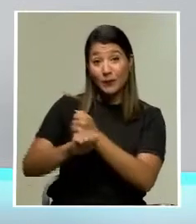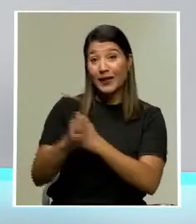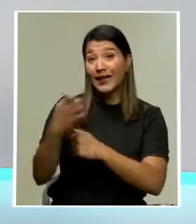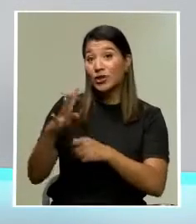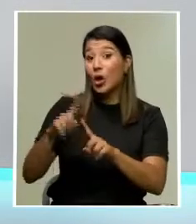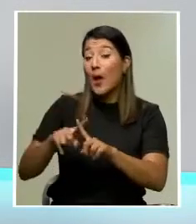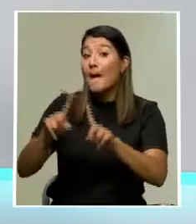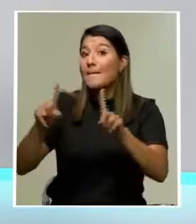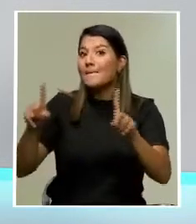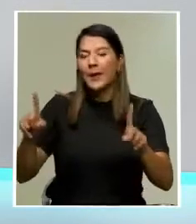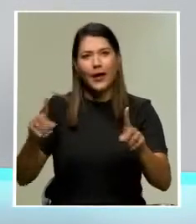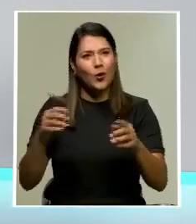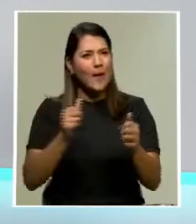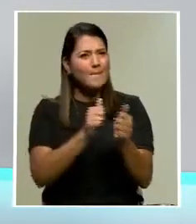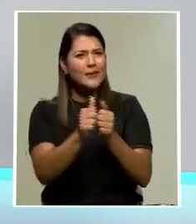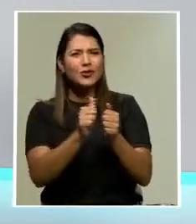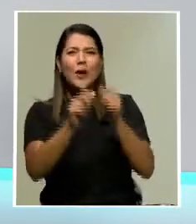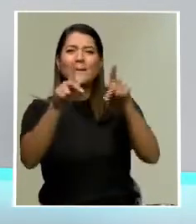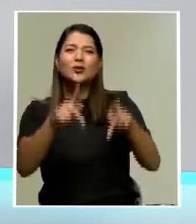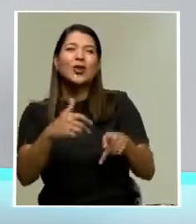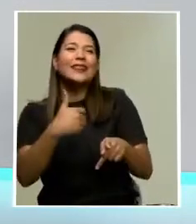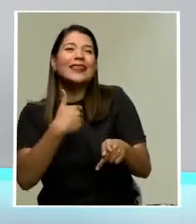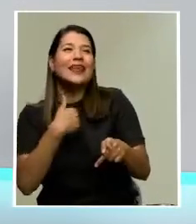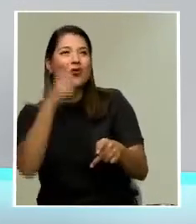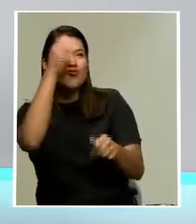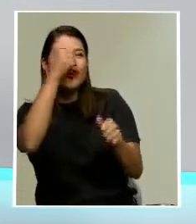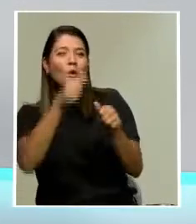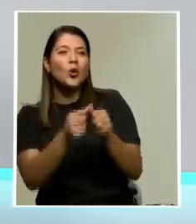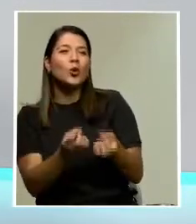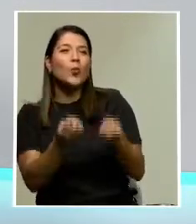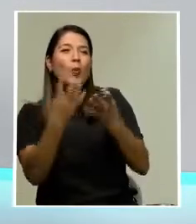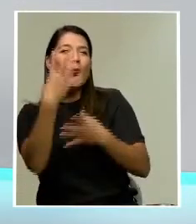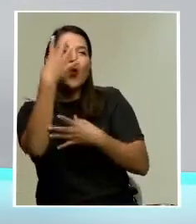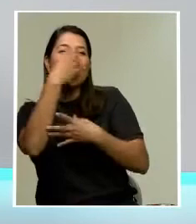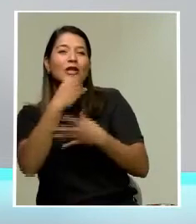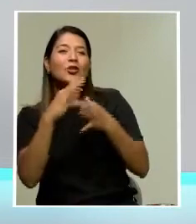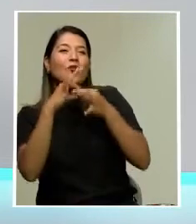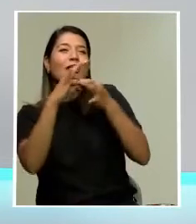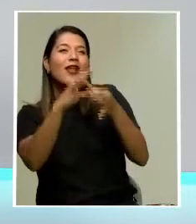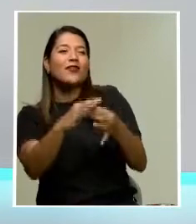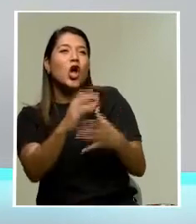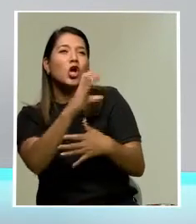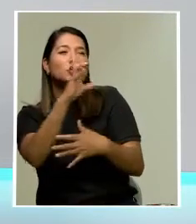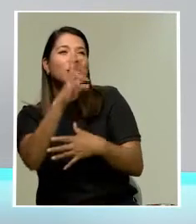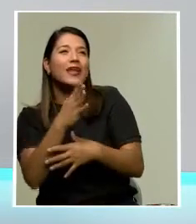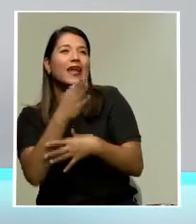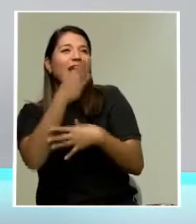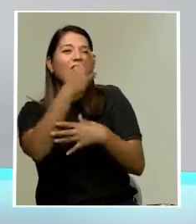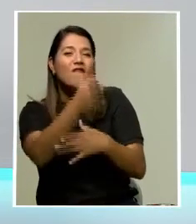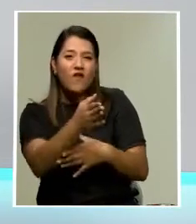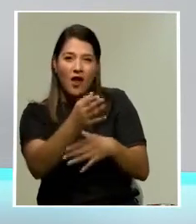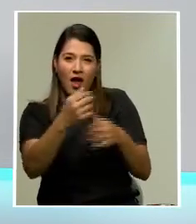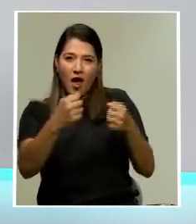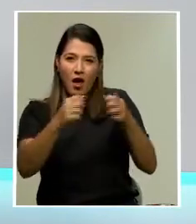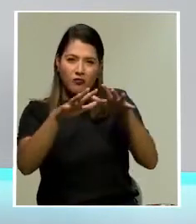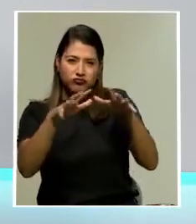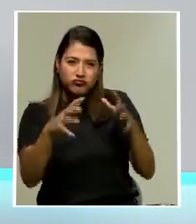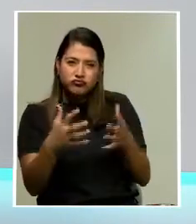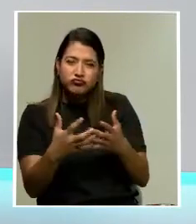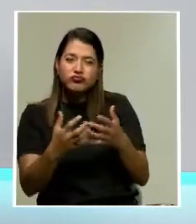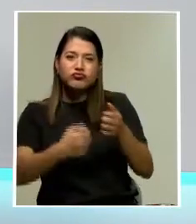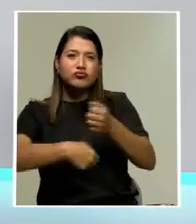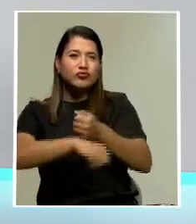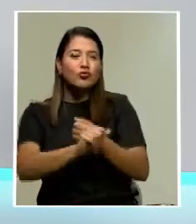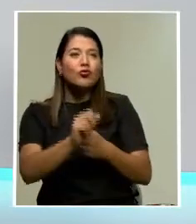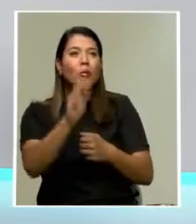estaba esa imagen tan bonita, ese recuerdo de esos juegos allá en Brasil 2014, así